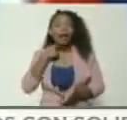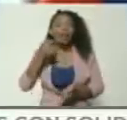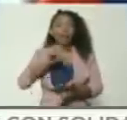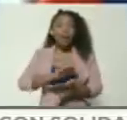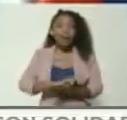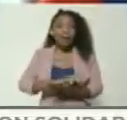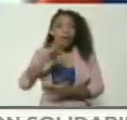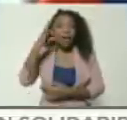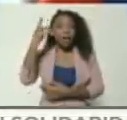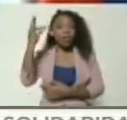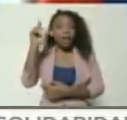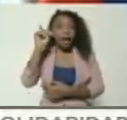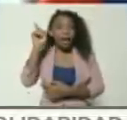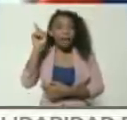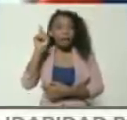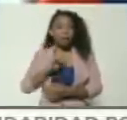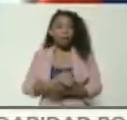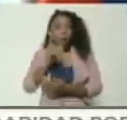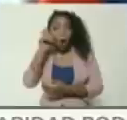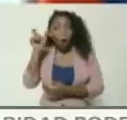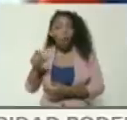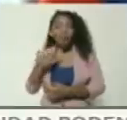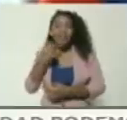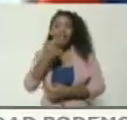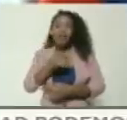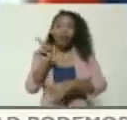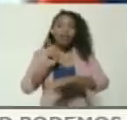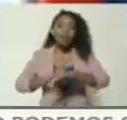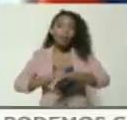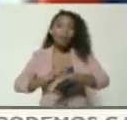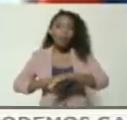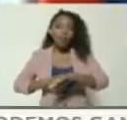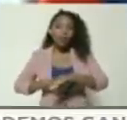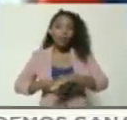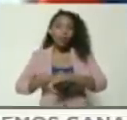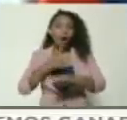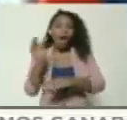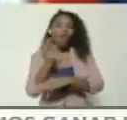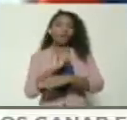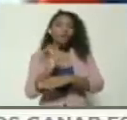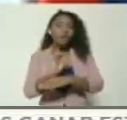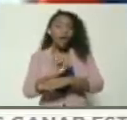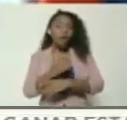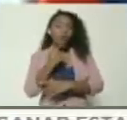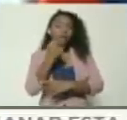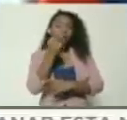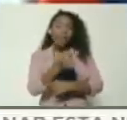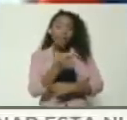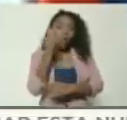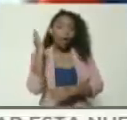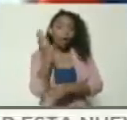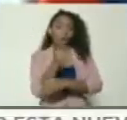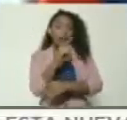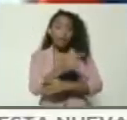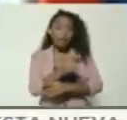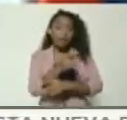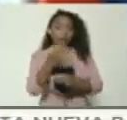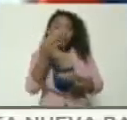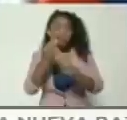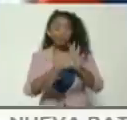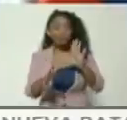Albán. En su momento se le imputó a los funcionarios implicados en este lamentable